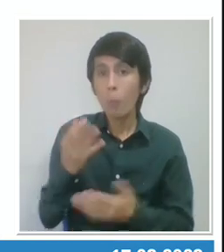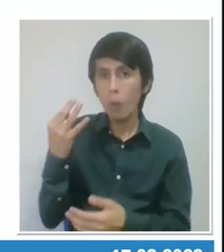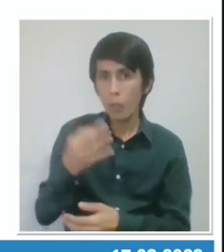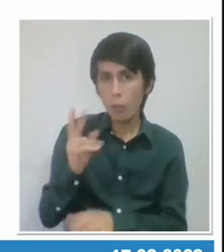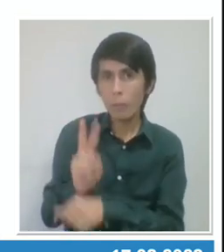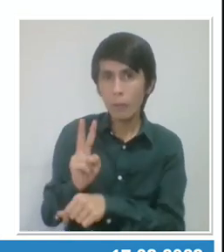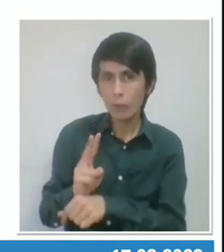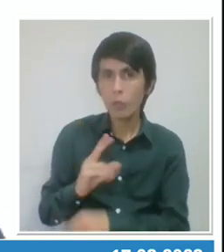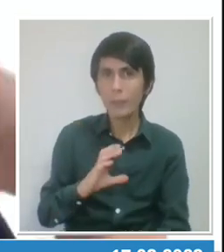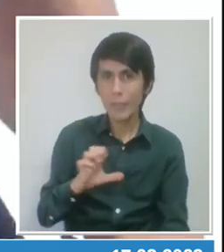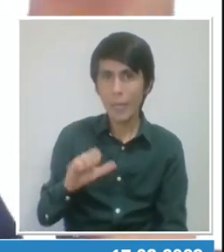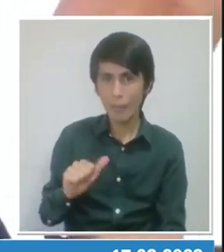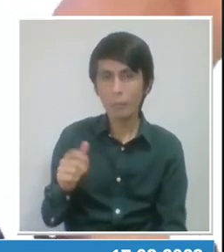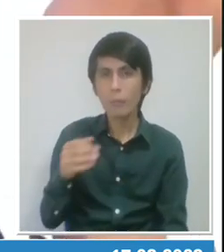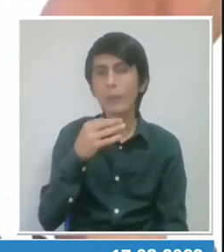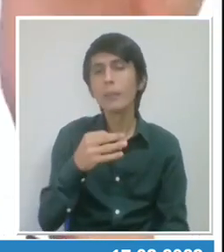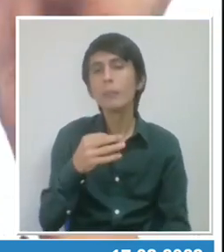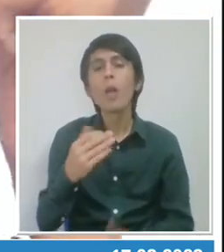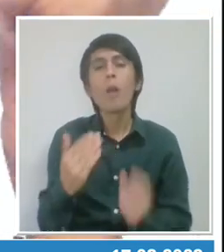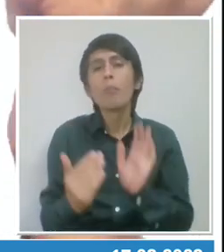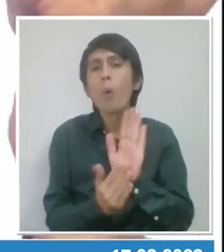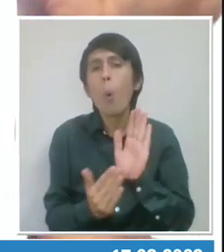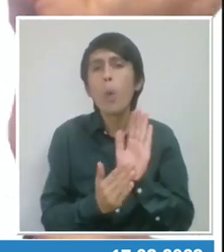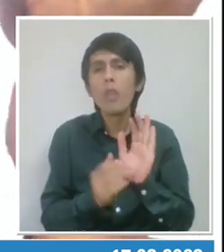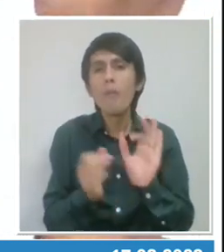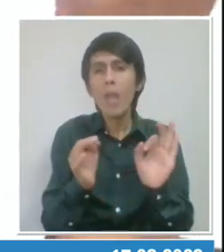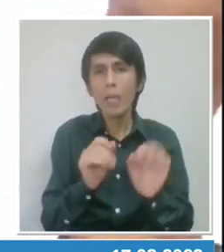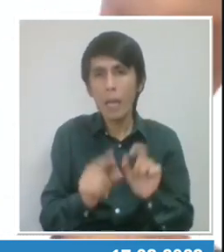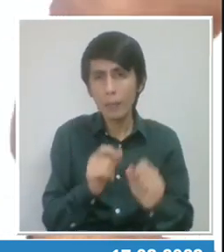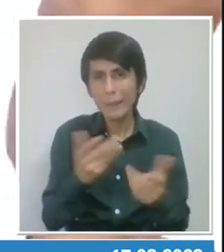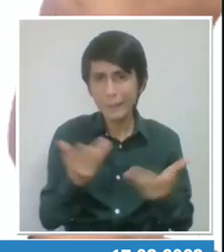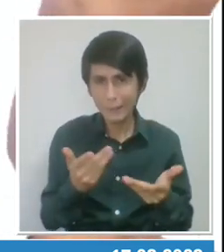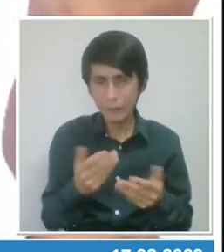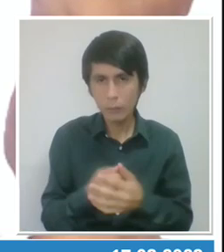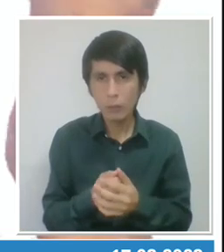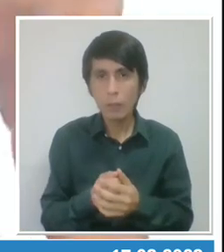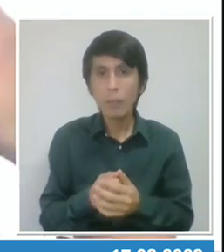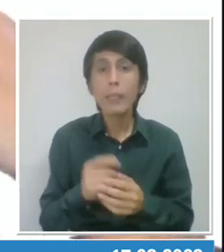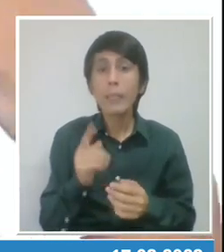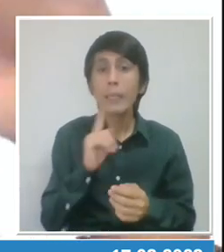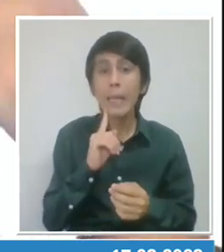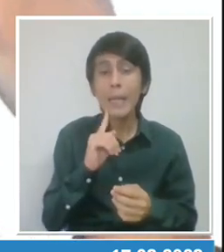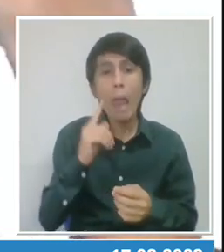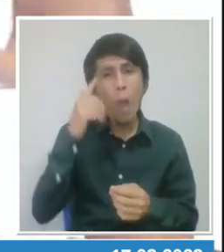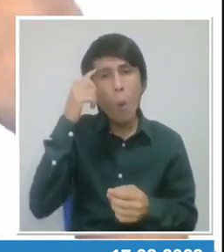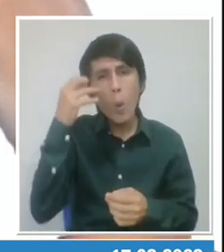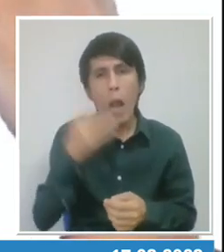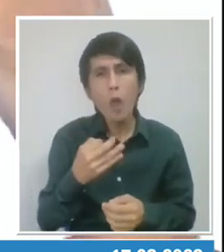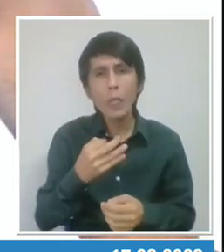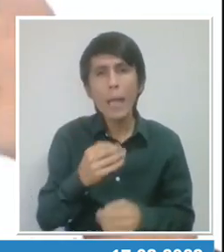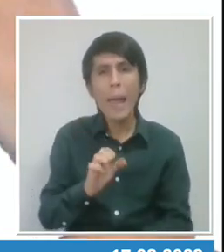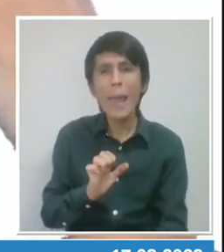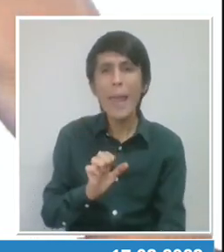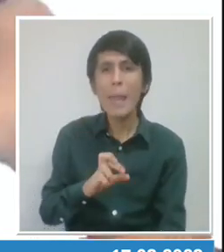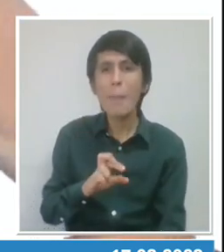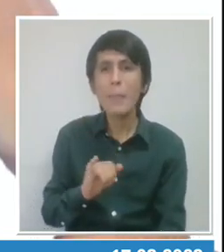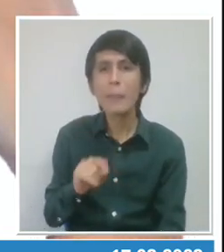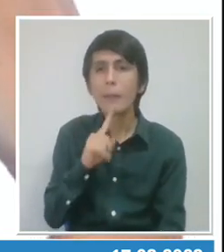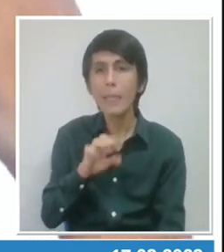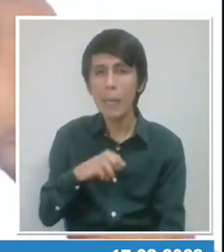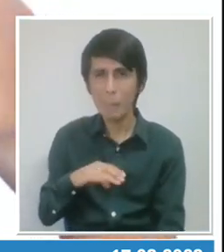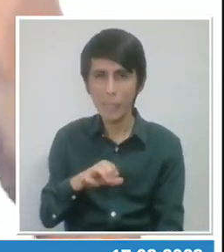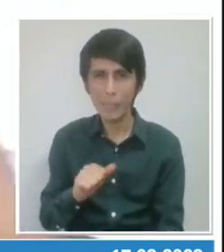se justifica, entre otras cosas, por lógica epistémica, ¿no?, porque el proceso de toma de decisiones, cuando